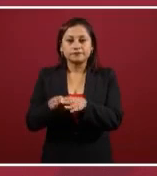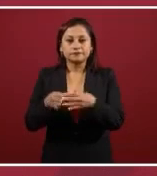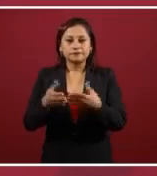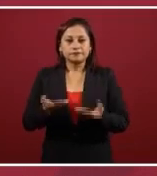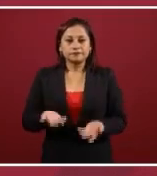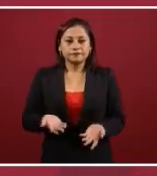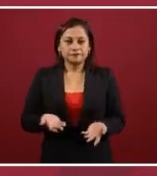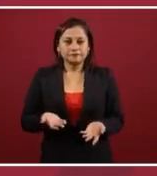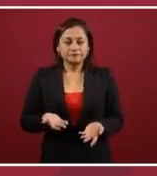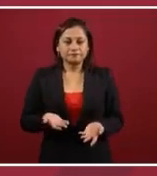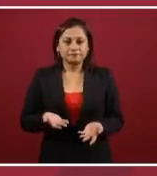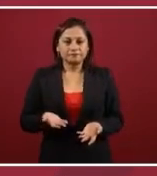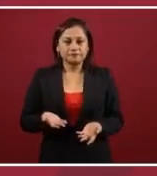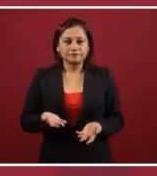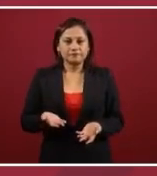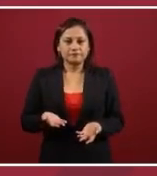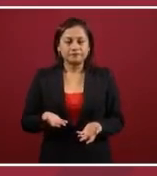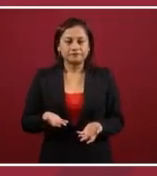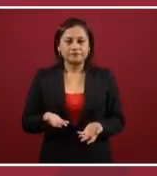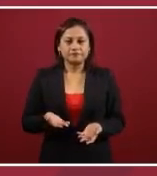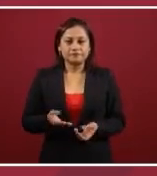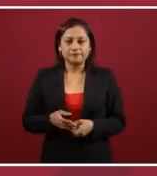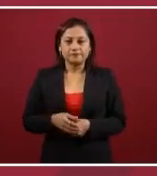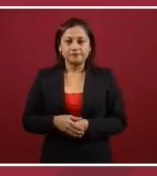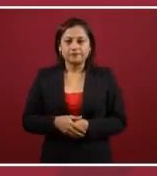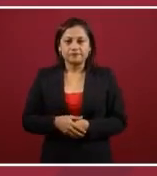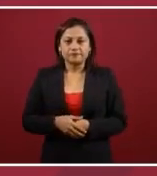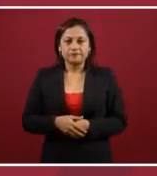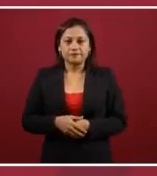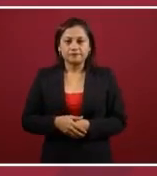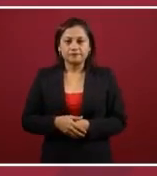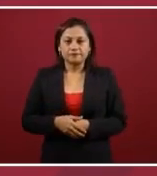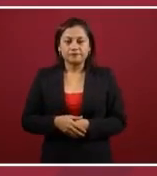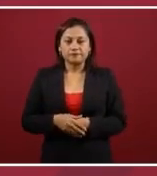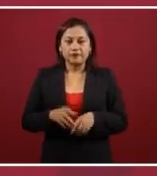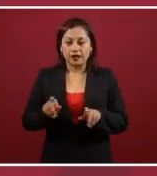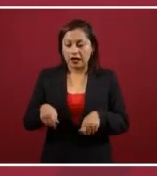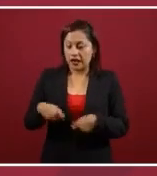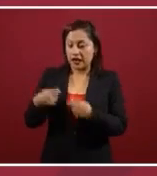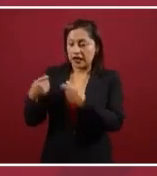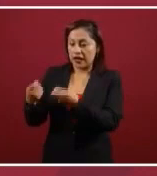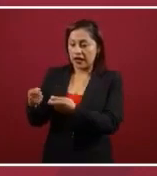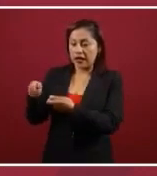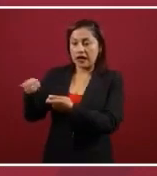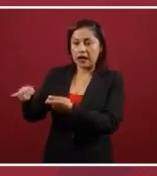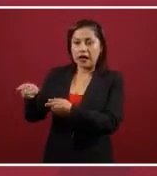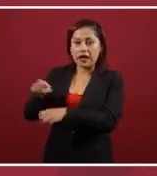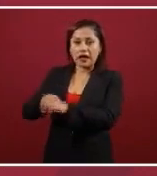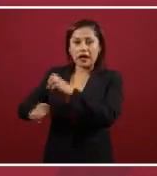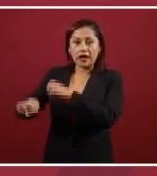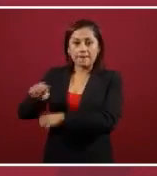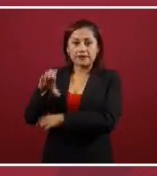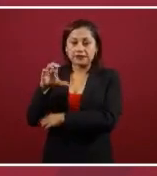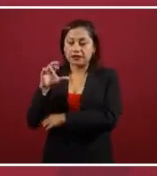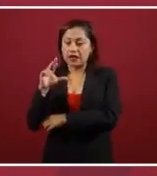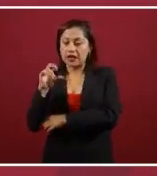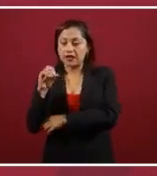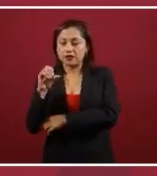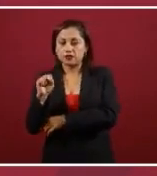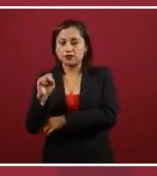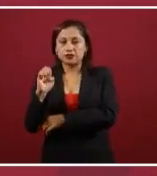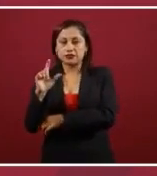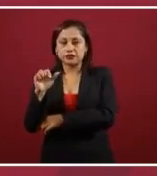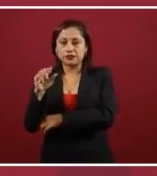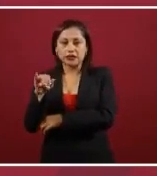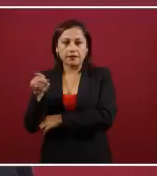entregó la obra a la empresa de Carlos Slim es porque se consideraba que